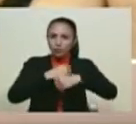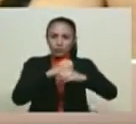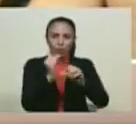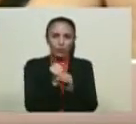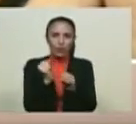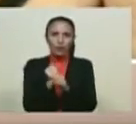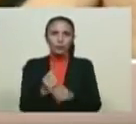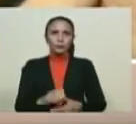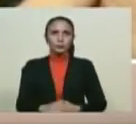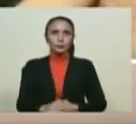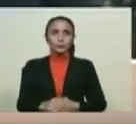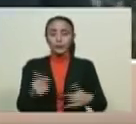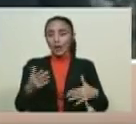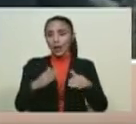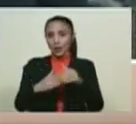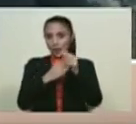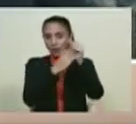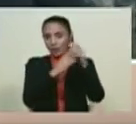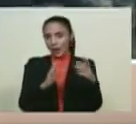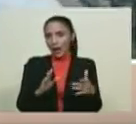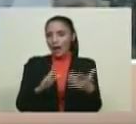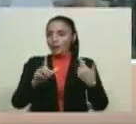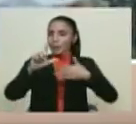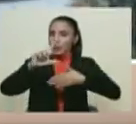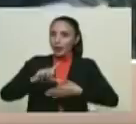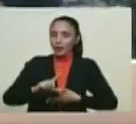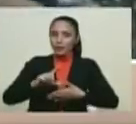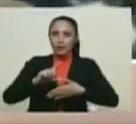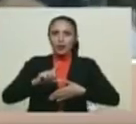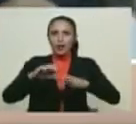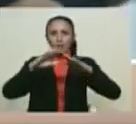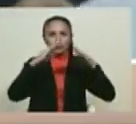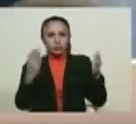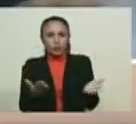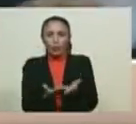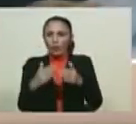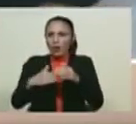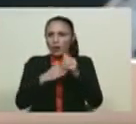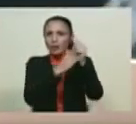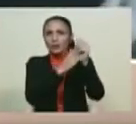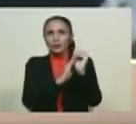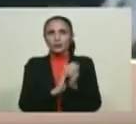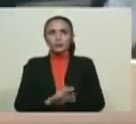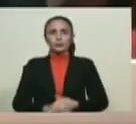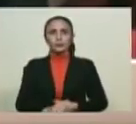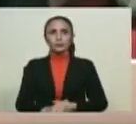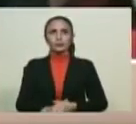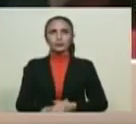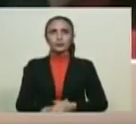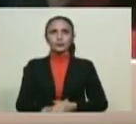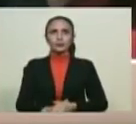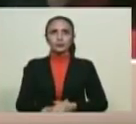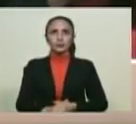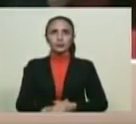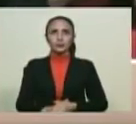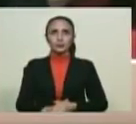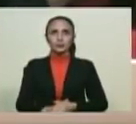Líder no solo de Brasil, de América Latina y del mundo. Lula es una referencia en el mundo entero.